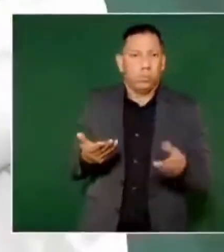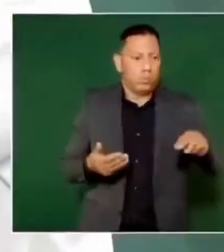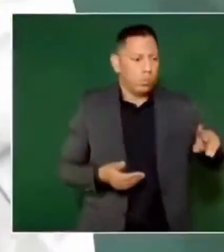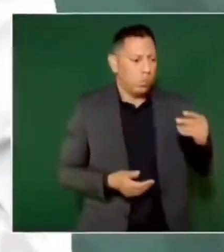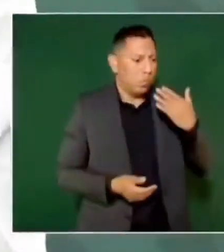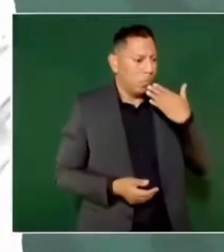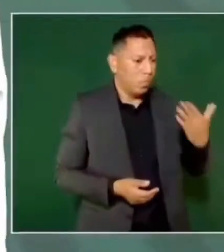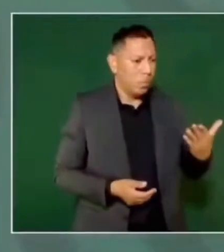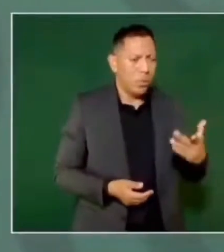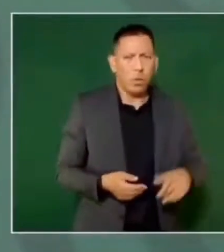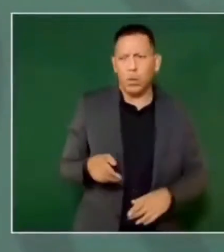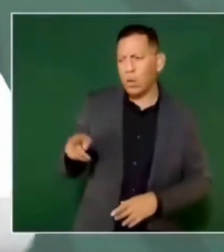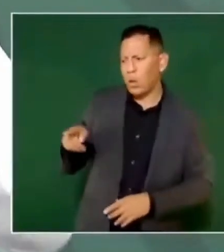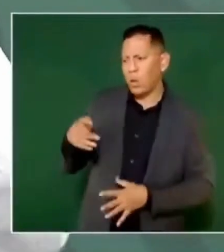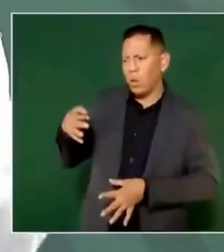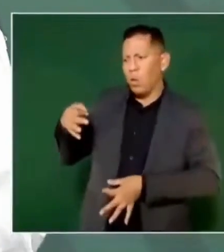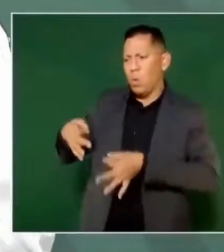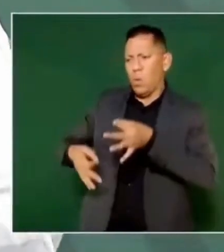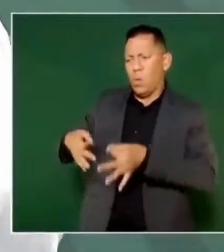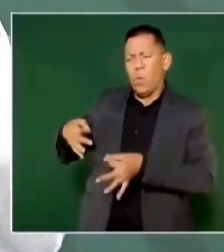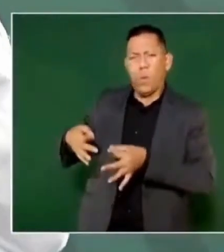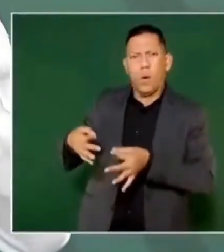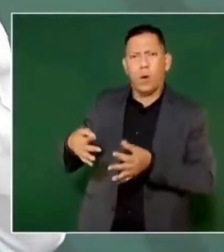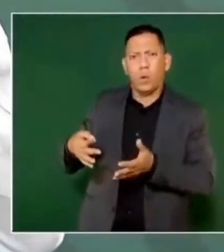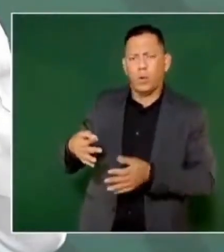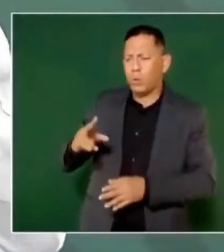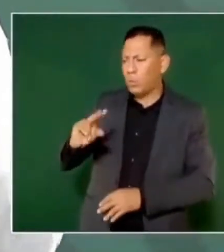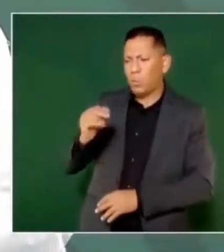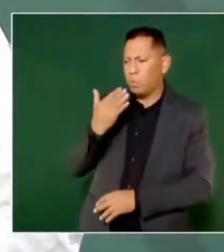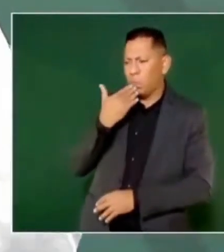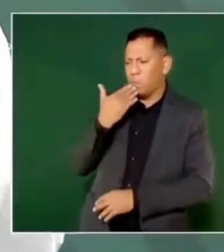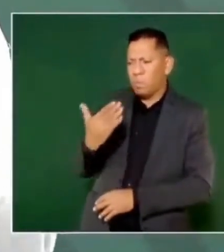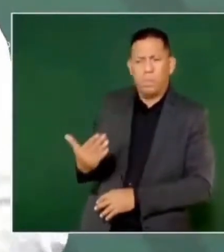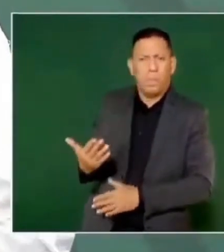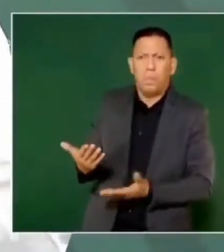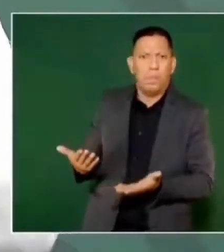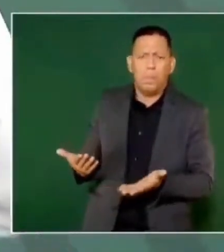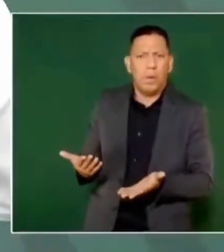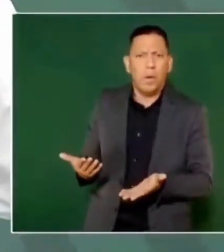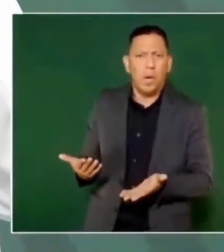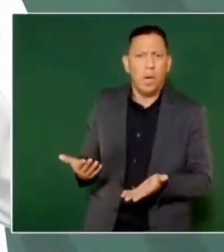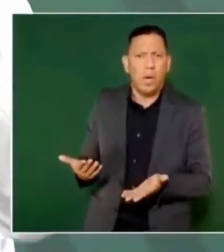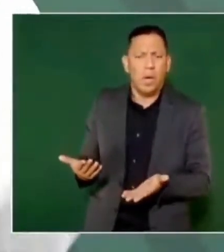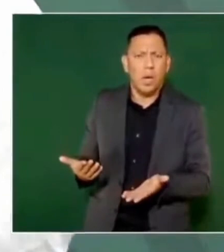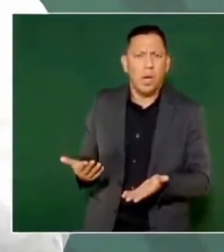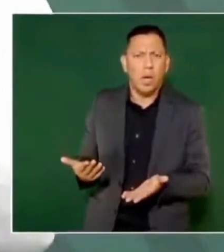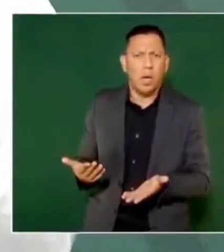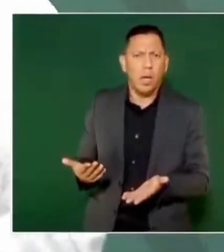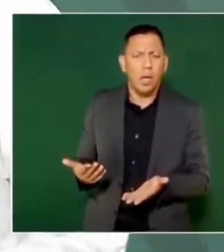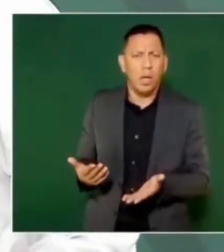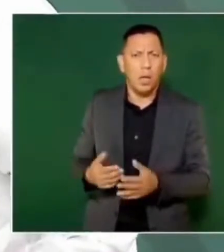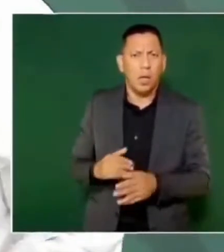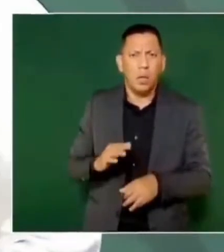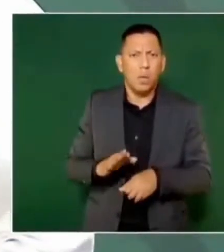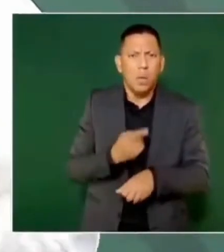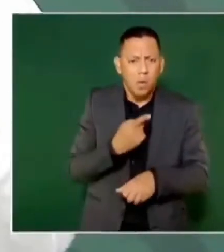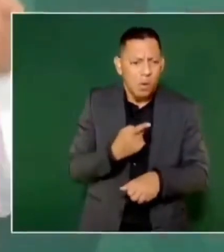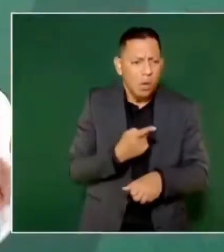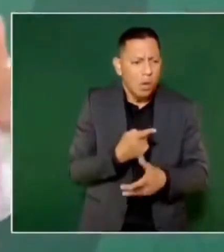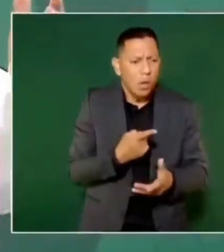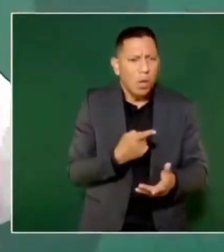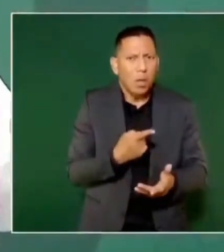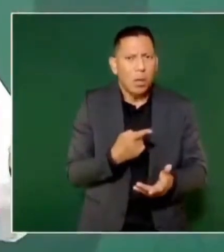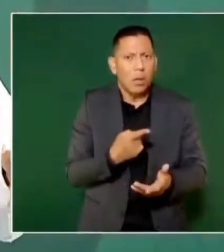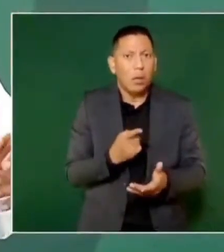Que los jueces no actúen por consigna o por